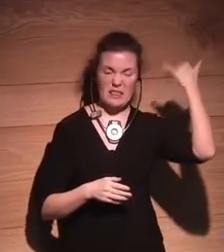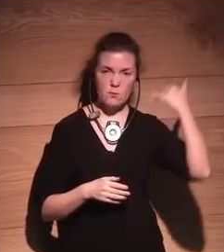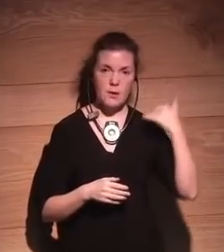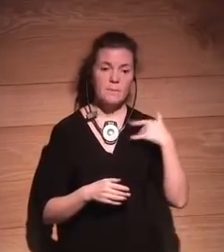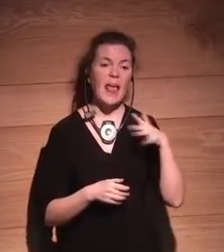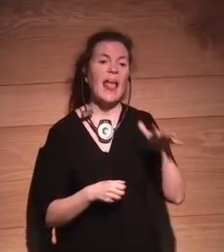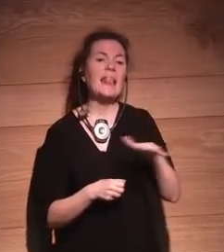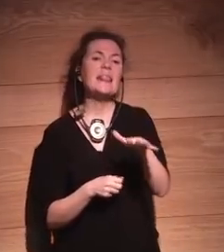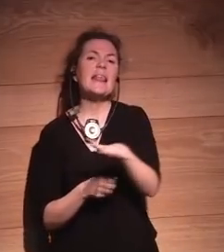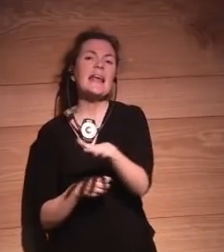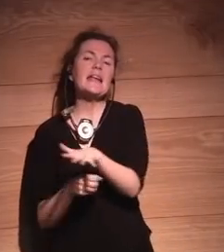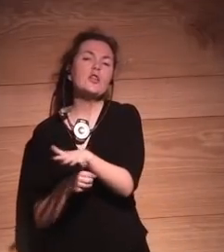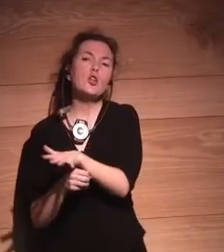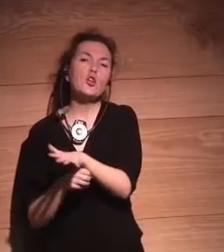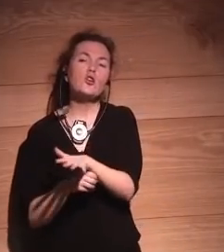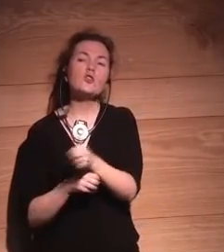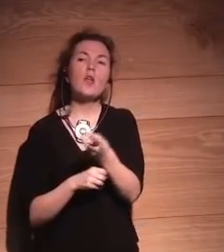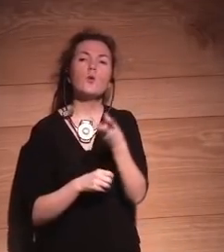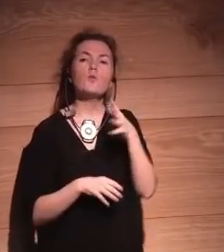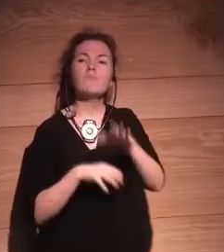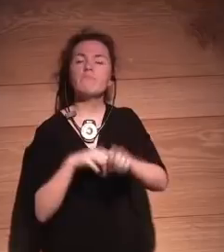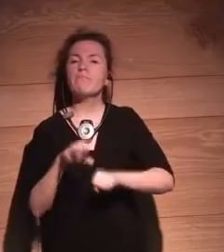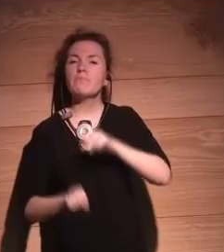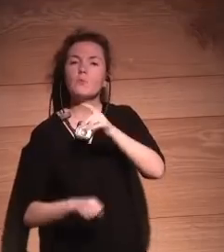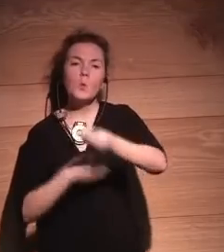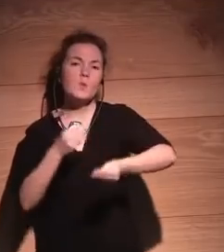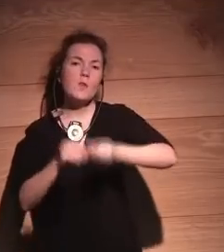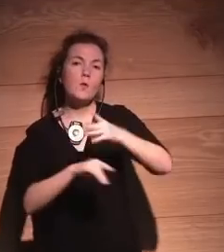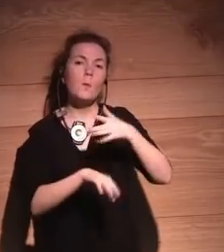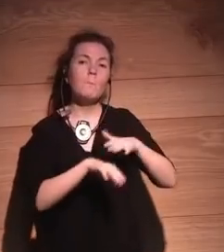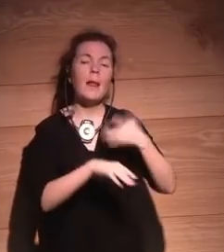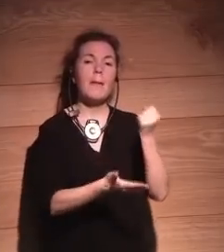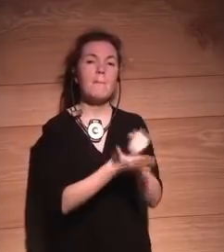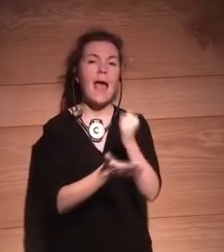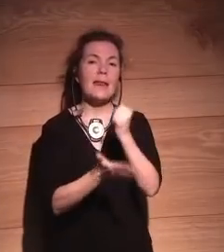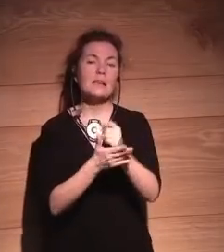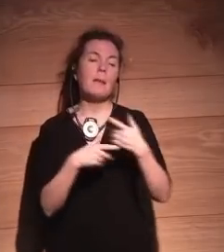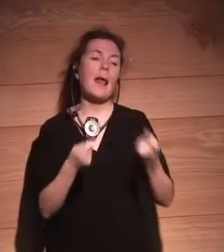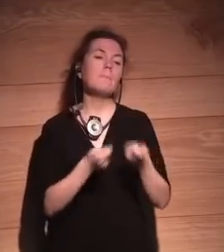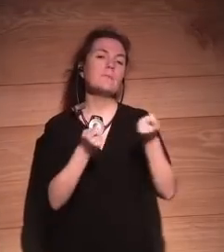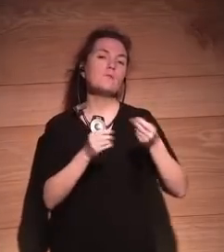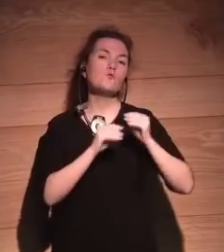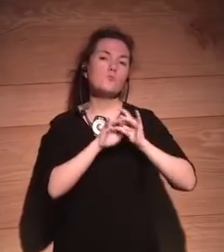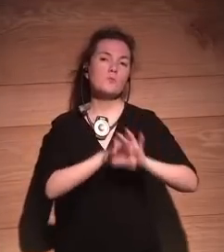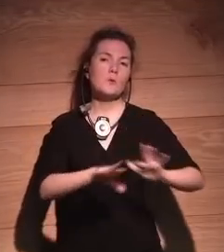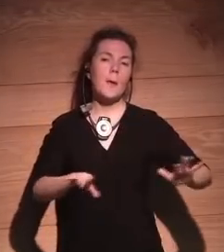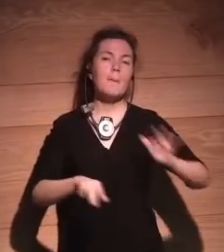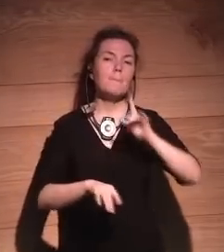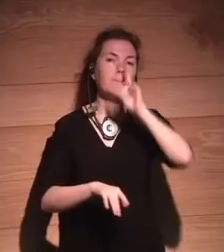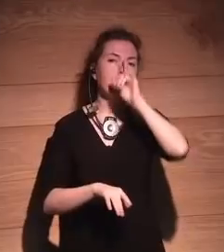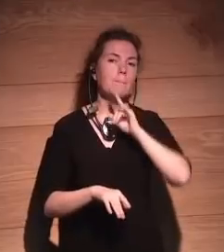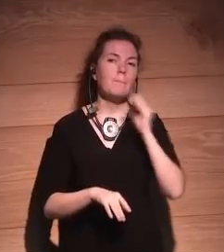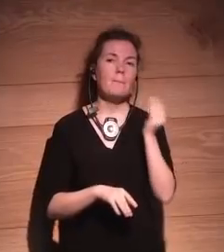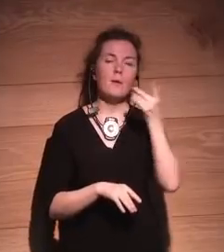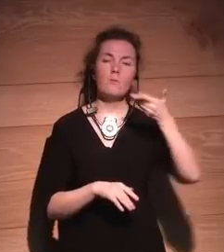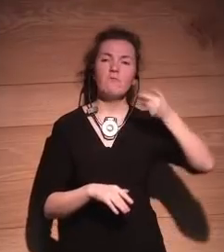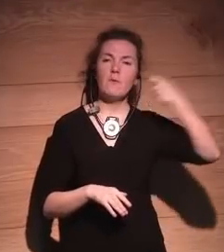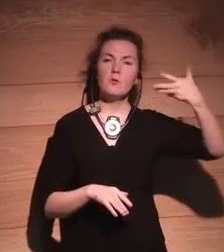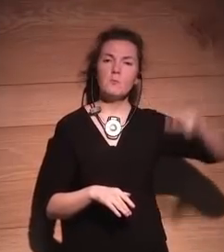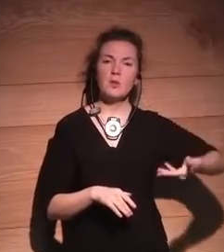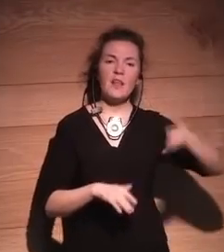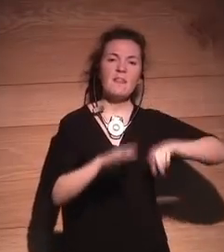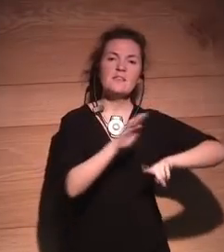Determinados territorios están siendo copados y utilizados y empleados por las marcas para trasladar su mensaje, mejorar su notoriedad y tener un desarrollo